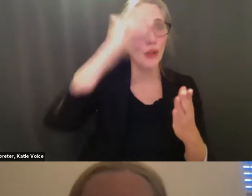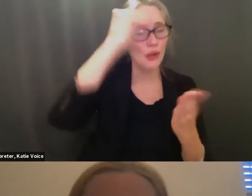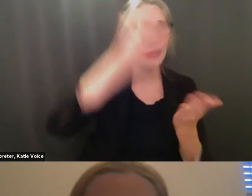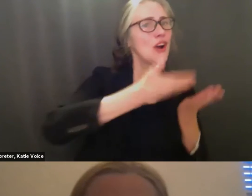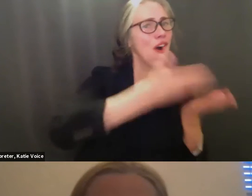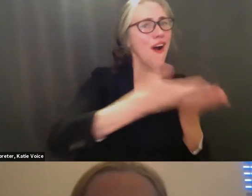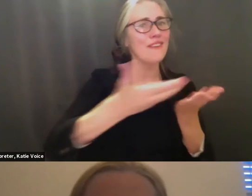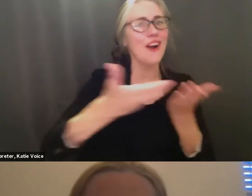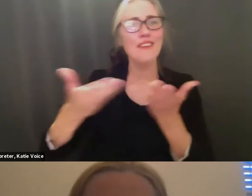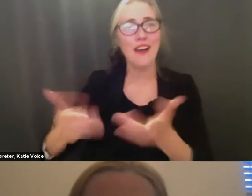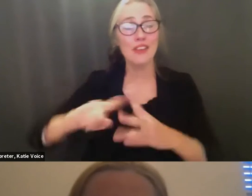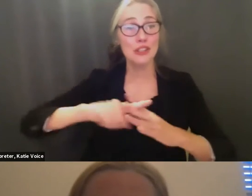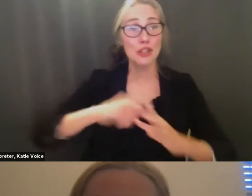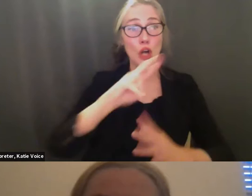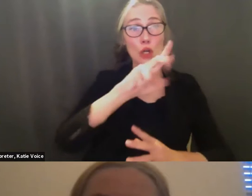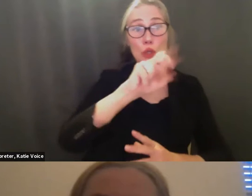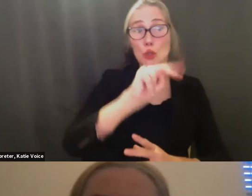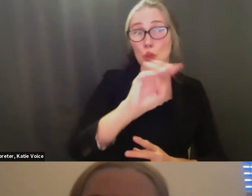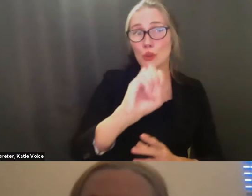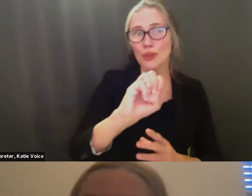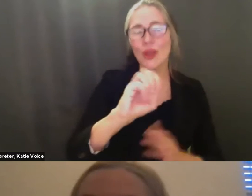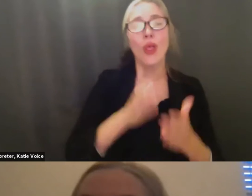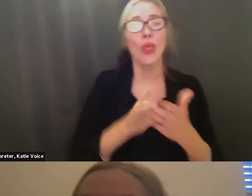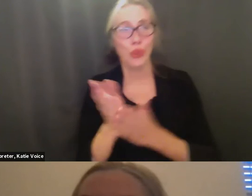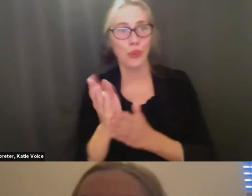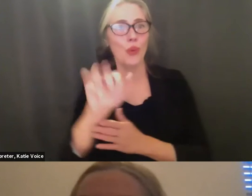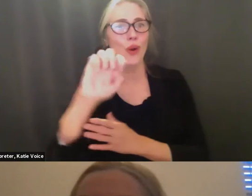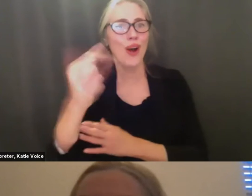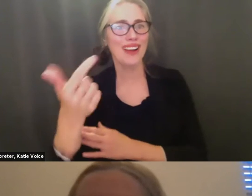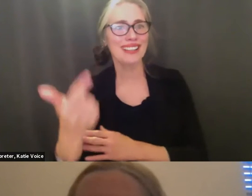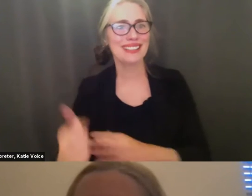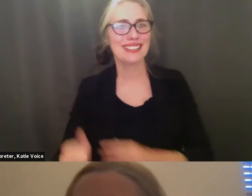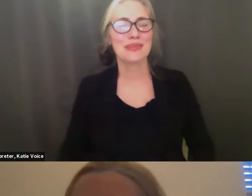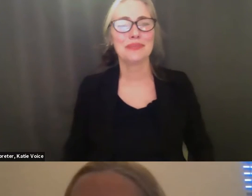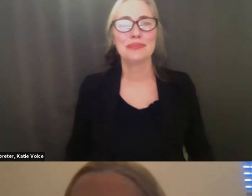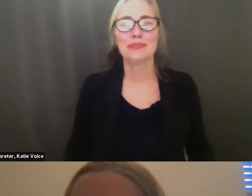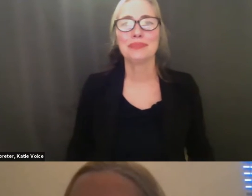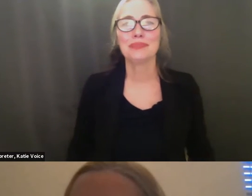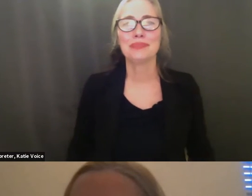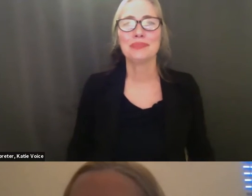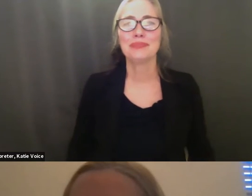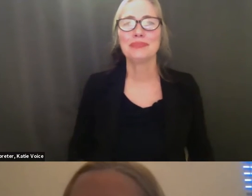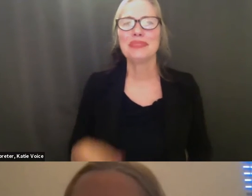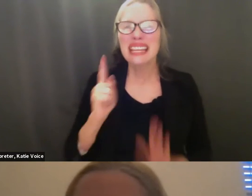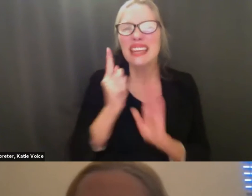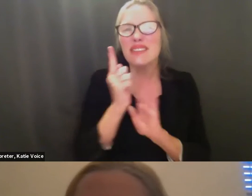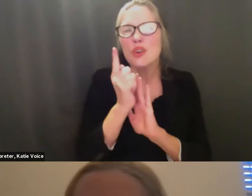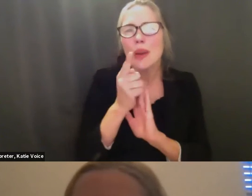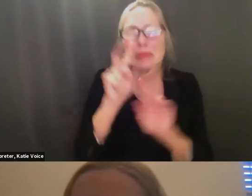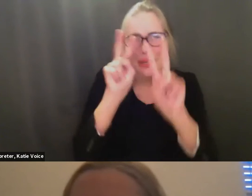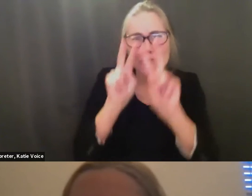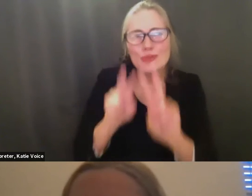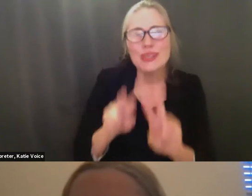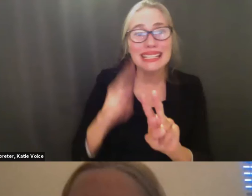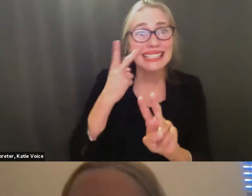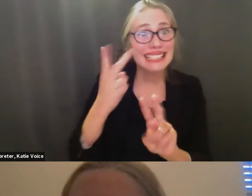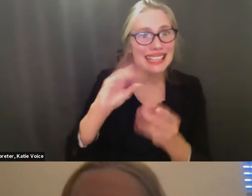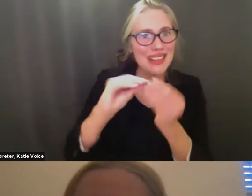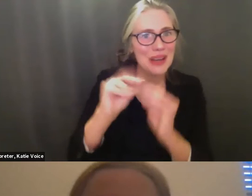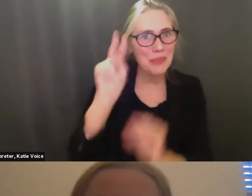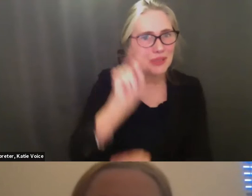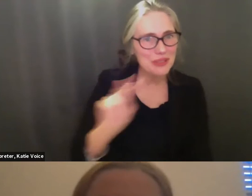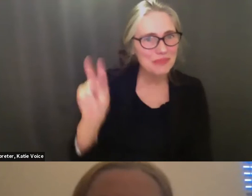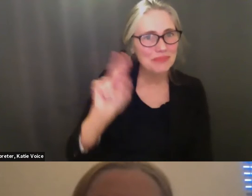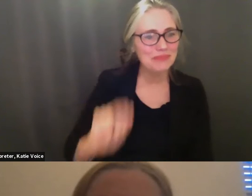las experiencias de aprendizaje de verano que vamos a ofrecer entre junio y agosto. Voy a darles un momento para que